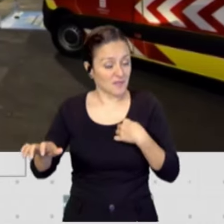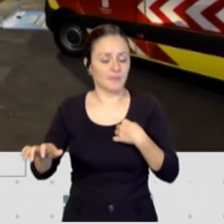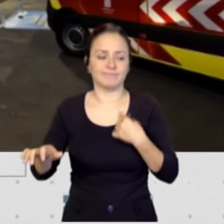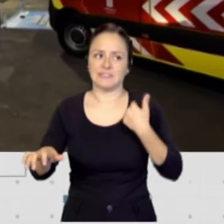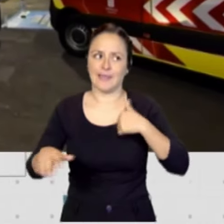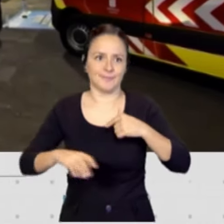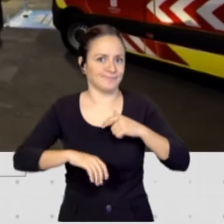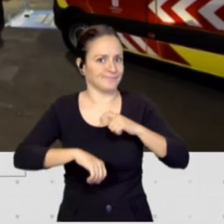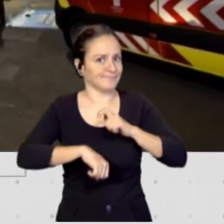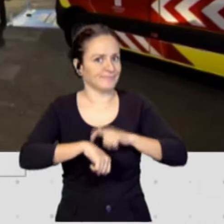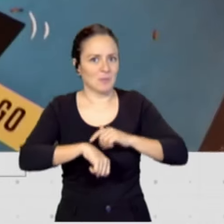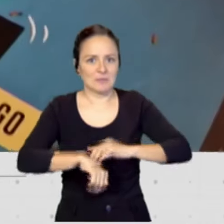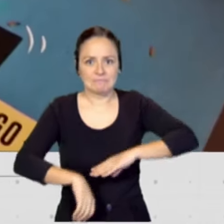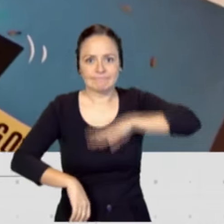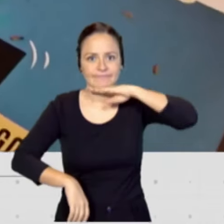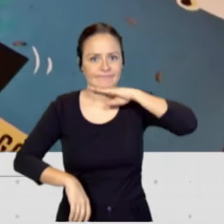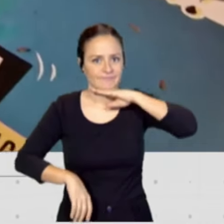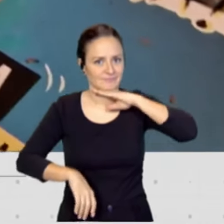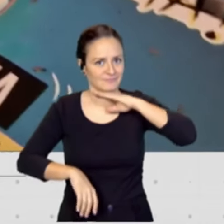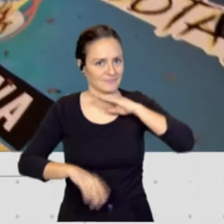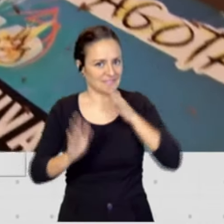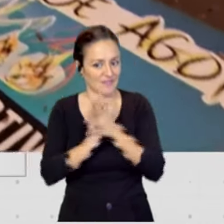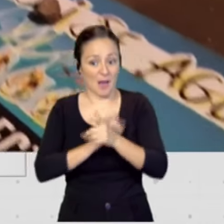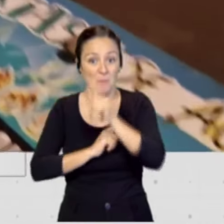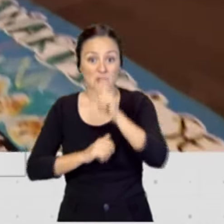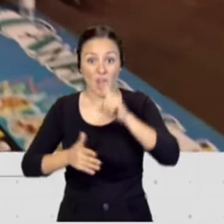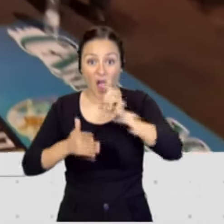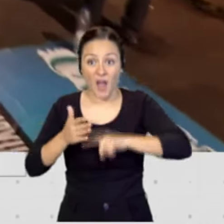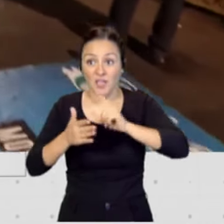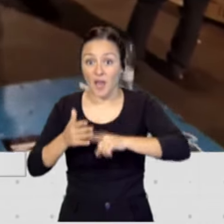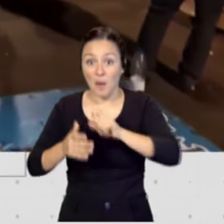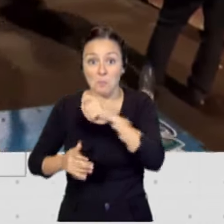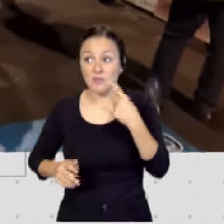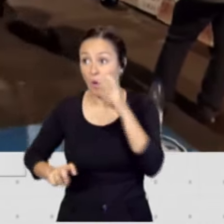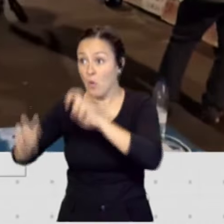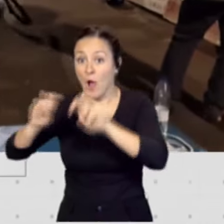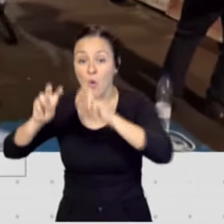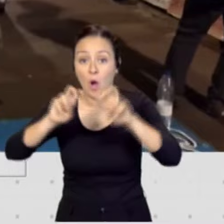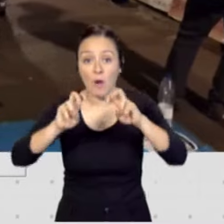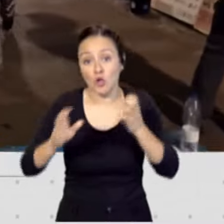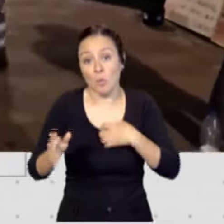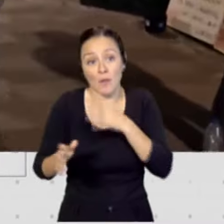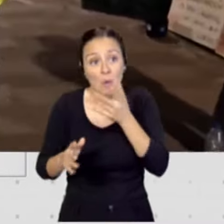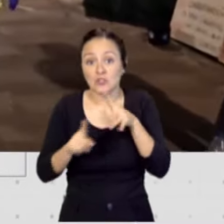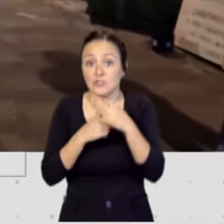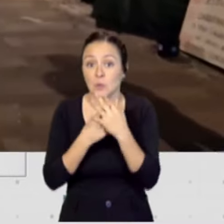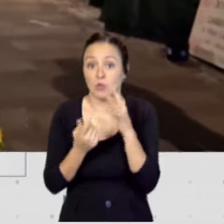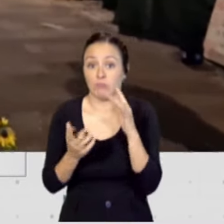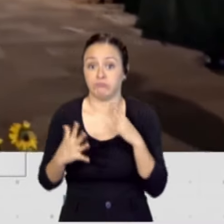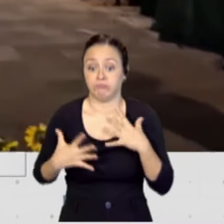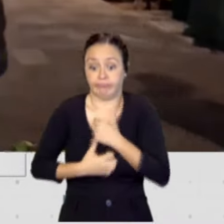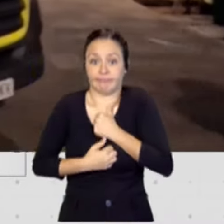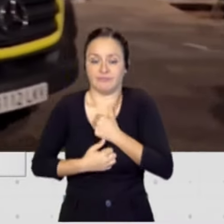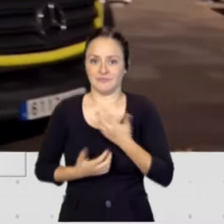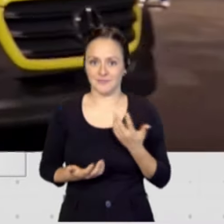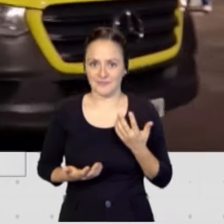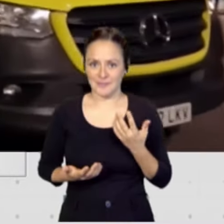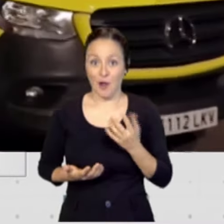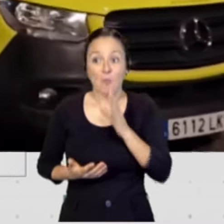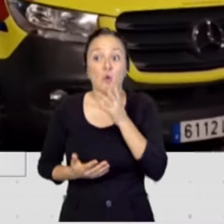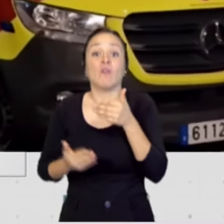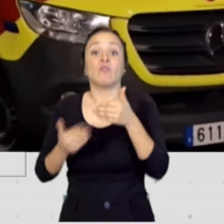límite y no puede ser que la gente no encuentre un piso en alquiler por la situación que estamos viviendo porque qué nos va a pasar lo he dicho Aquí